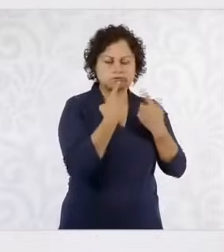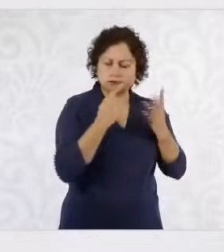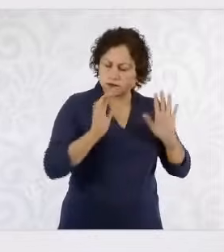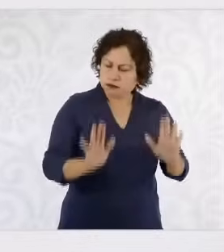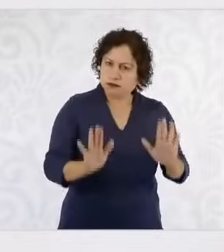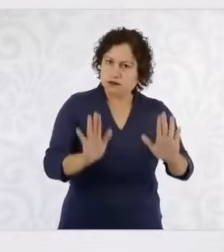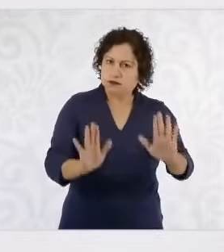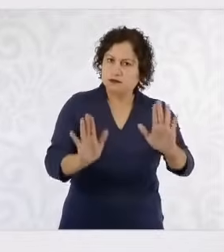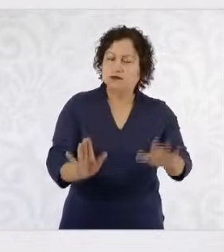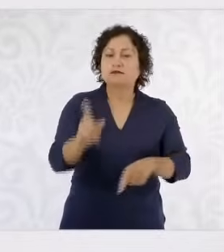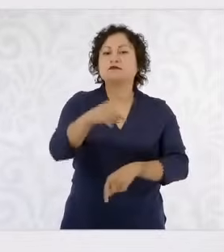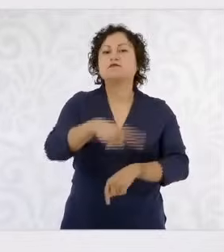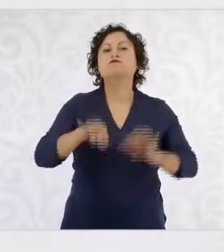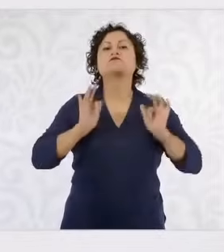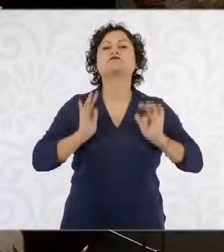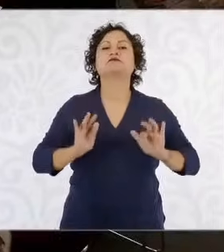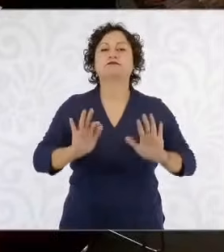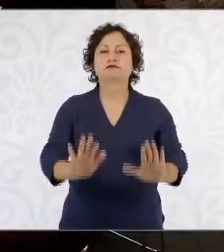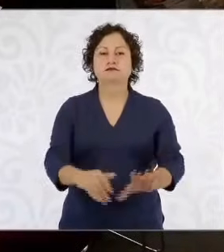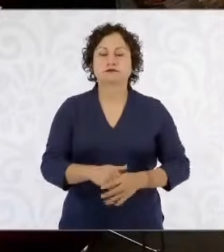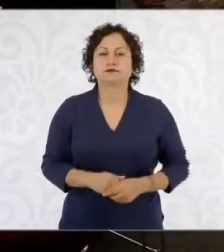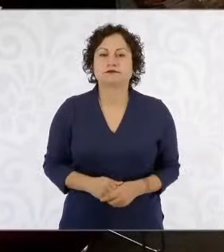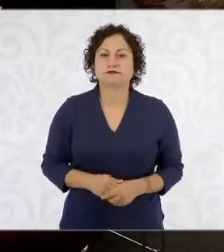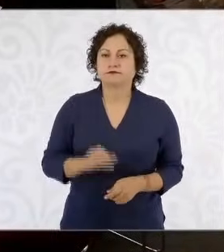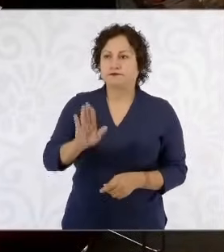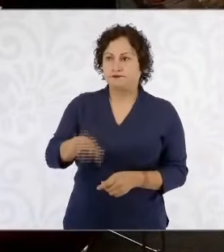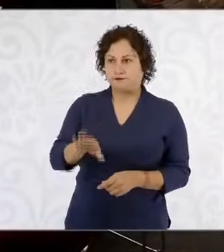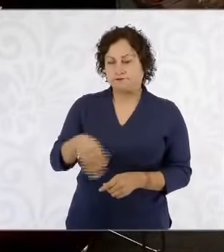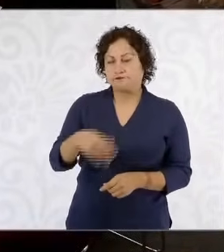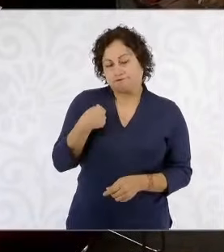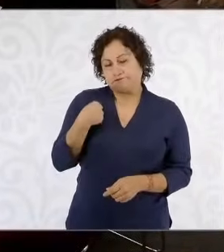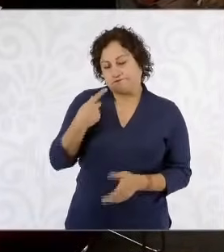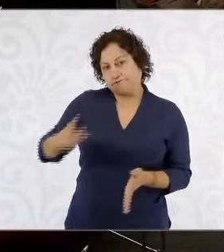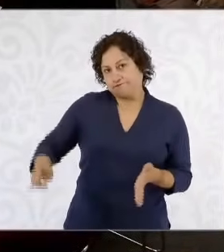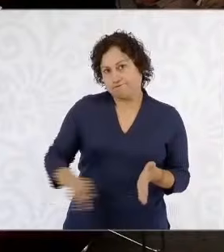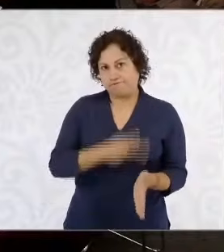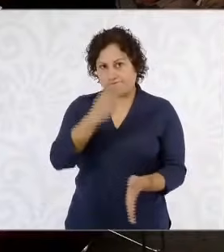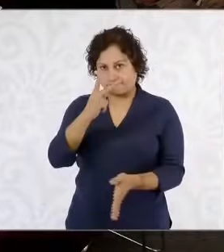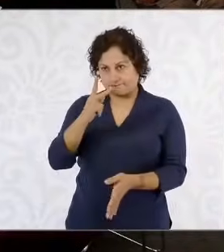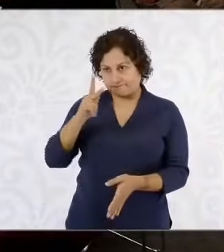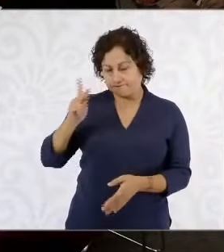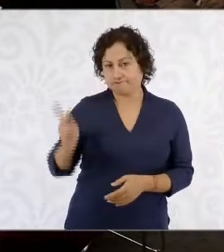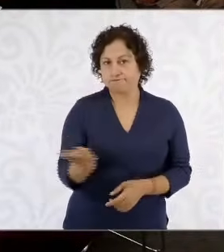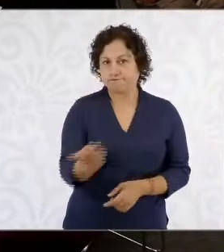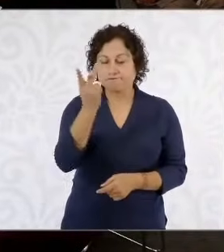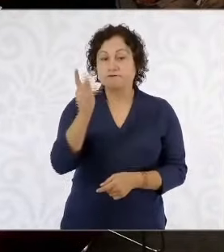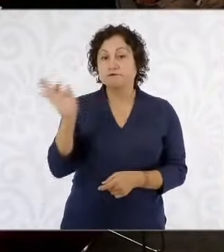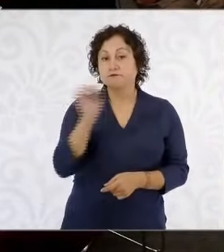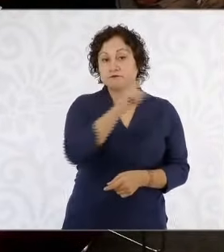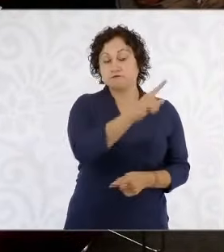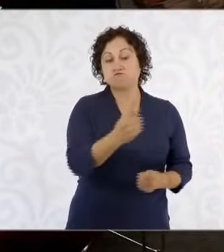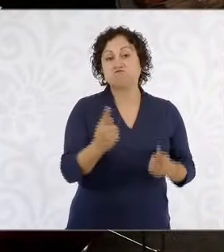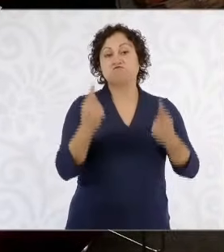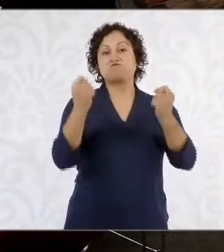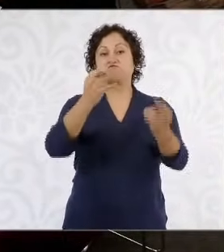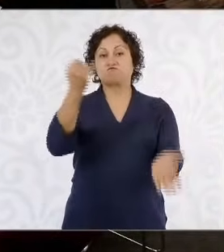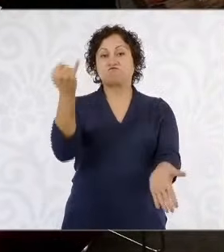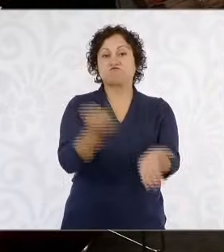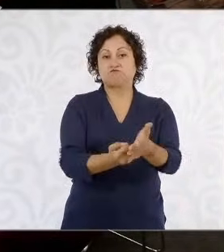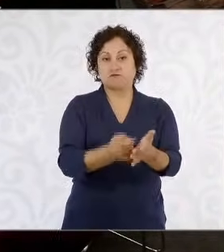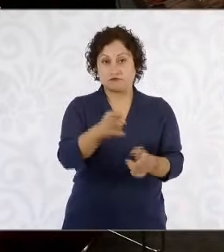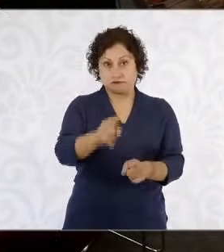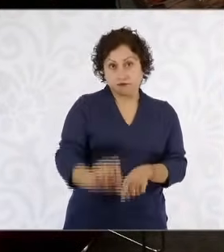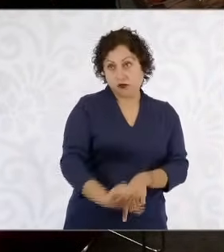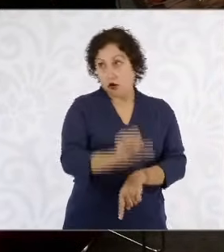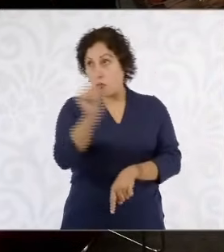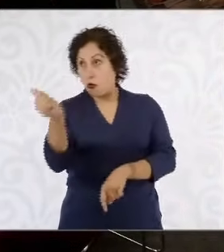las con calma. Pero insistir un poquito, presidenta, en dado caso que se concretaran estos aranceles, ¿sí se buscarían alianzas comerciales más